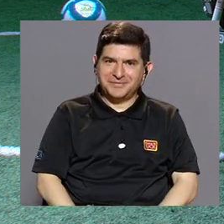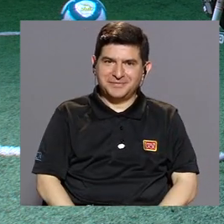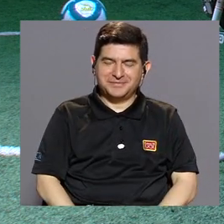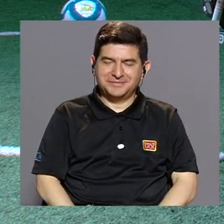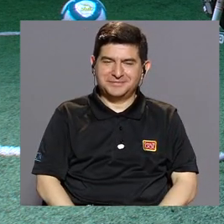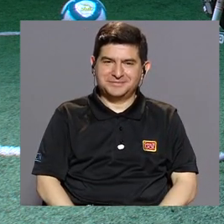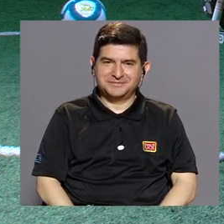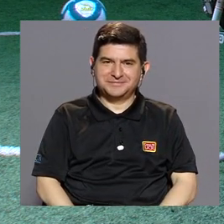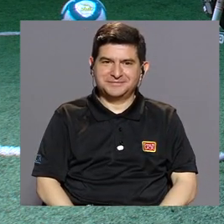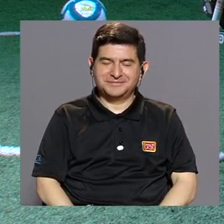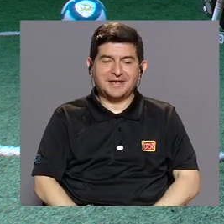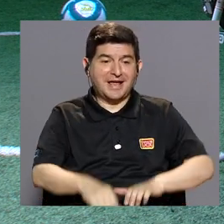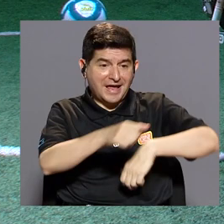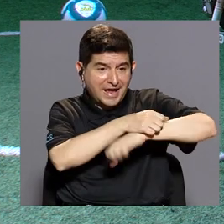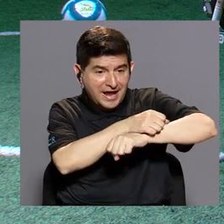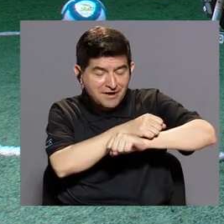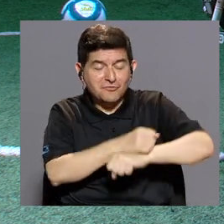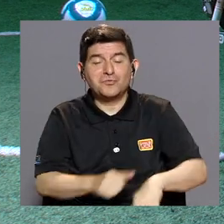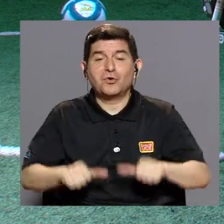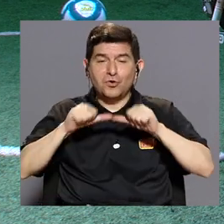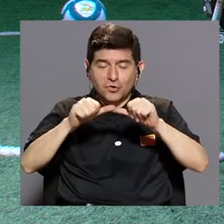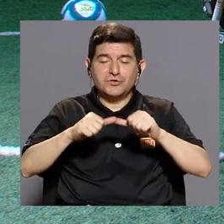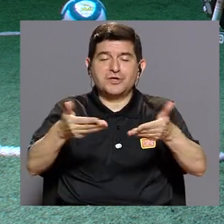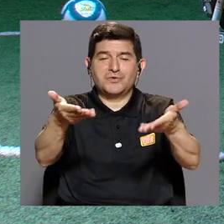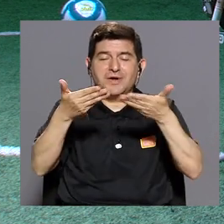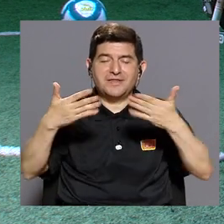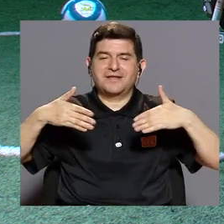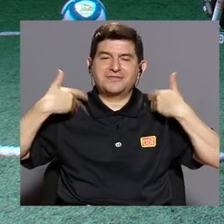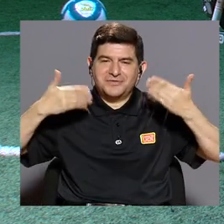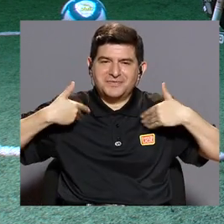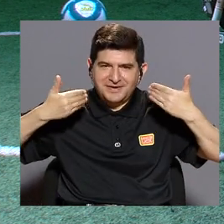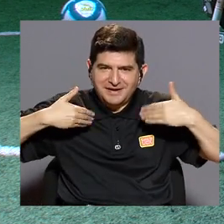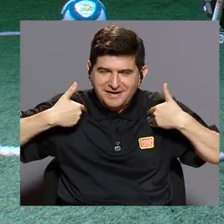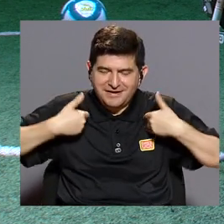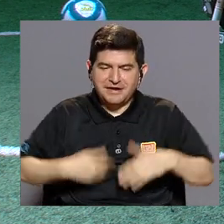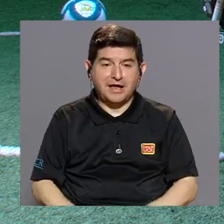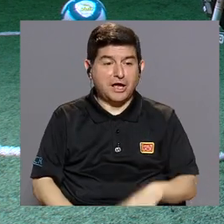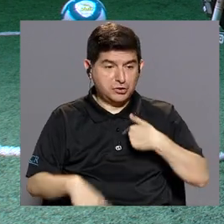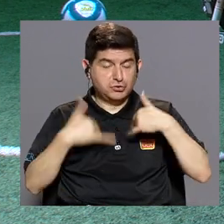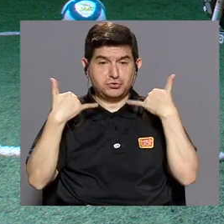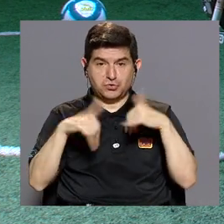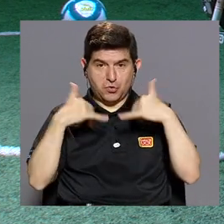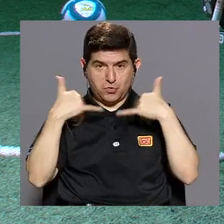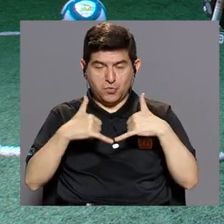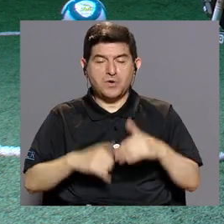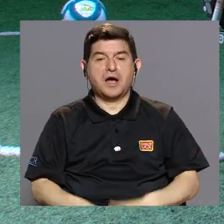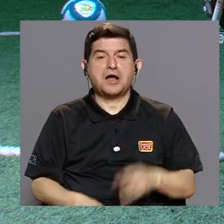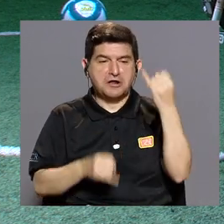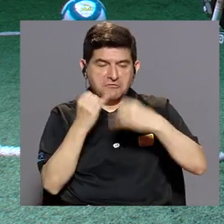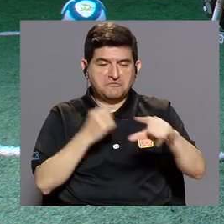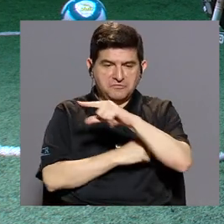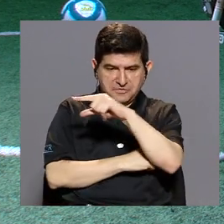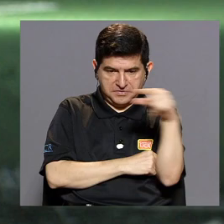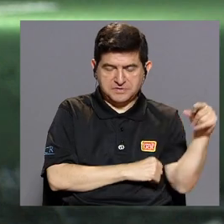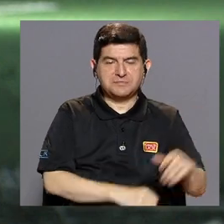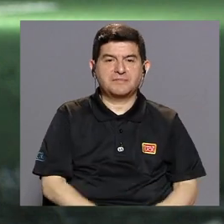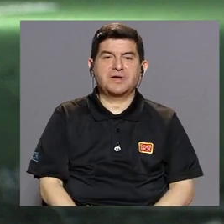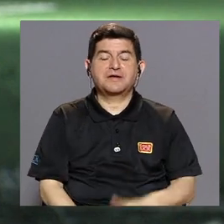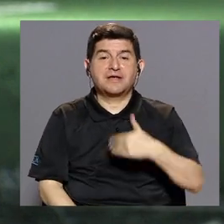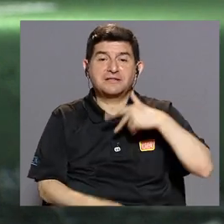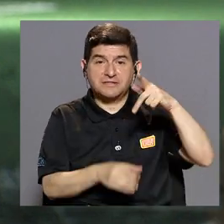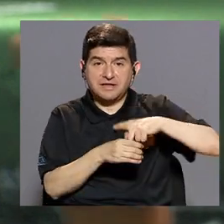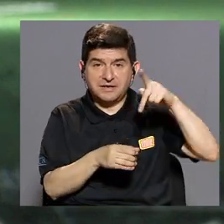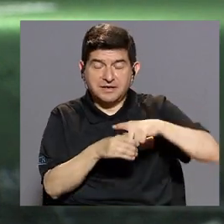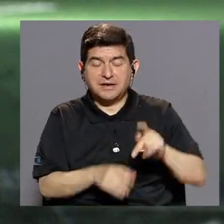La verdad es que el fútbol me seguía dando alegrías, por decirlo de cierta forma. Podía jugar los fines de semana, podía